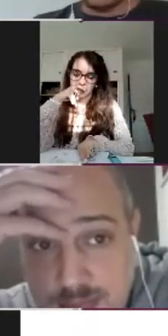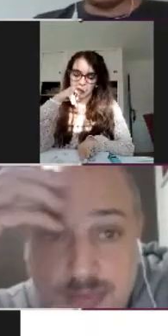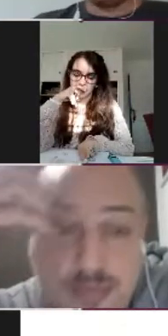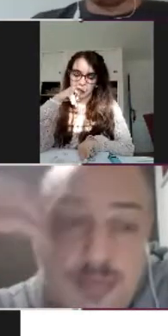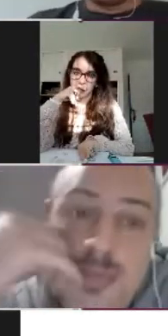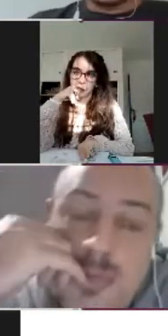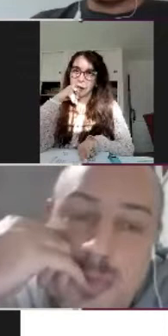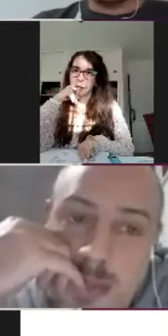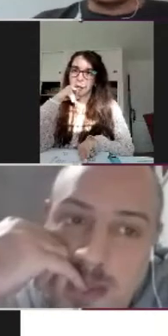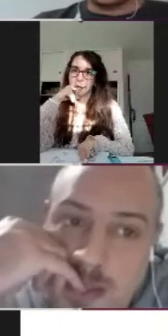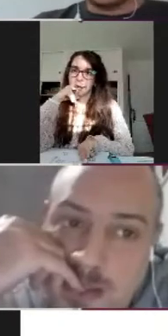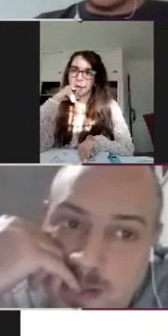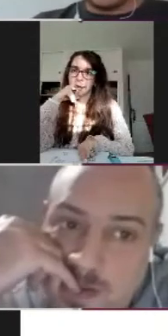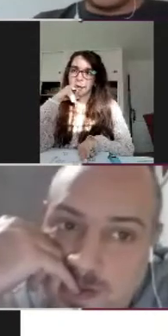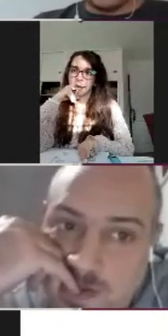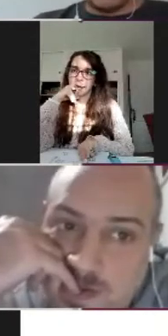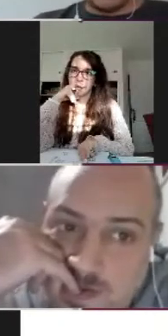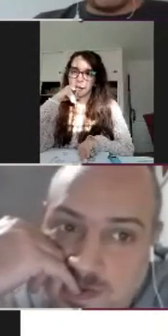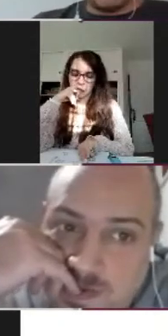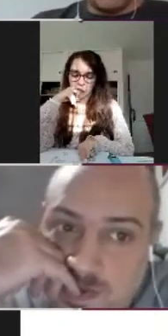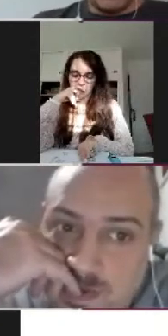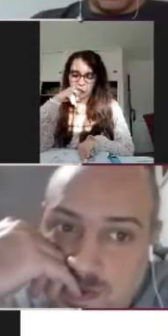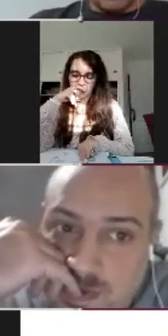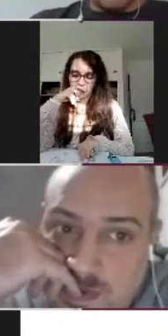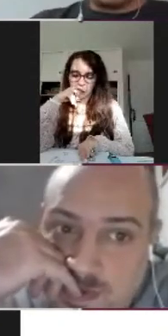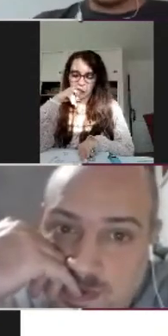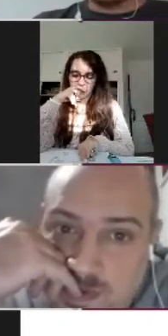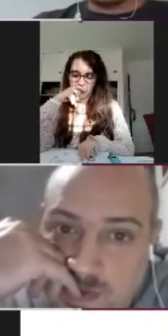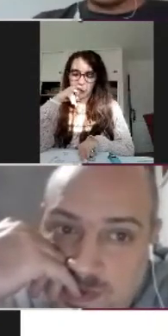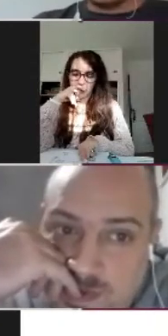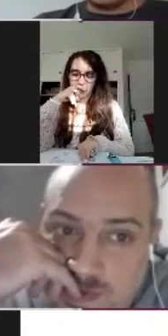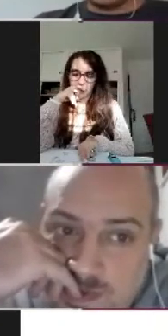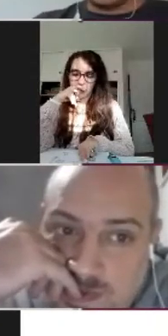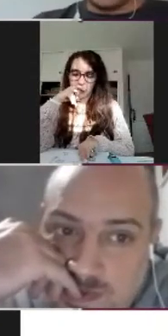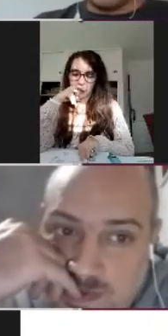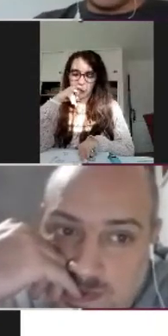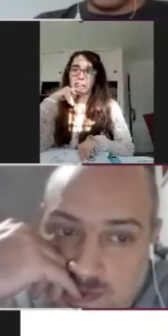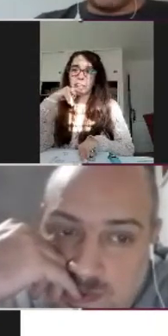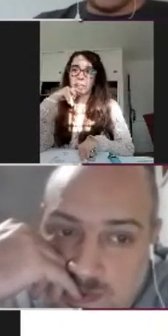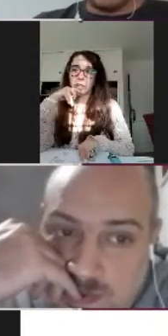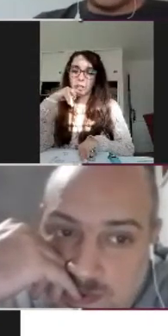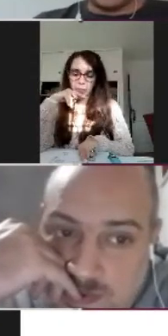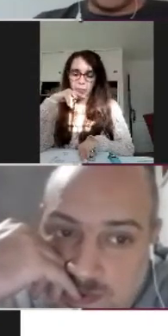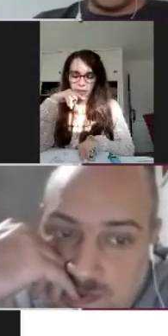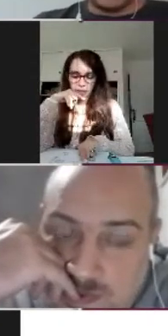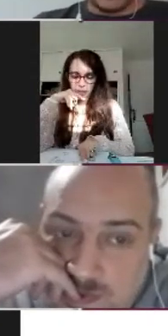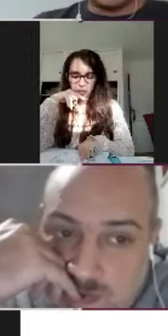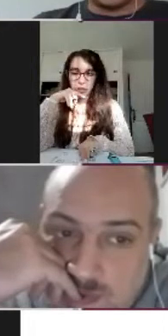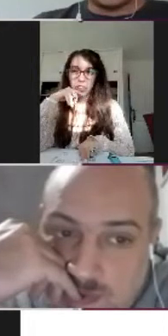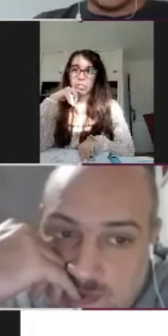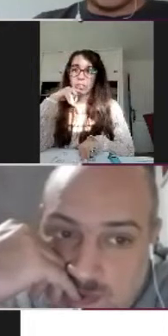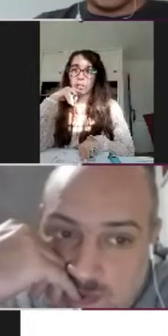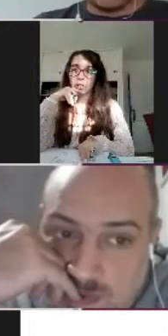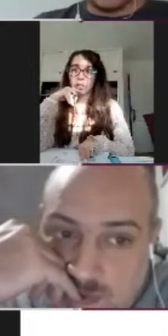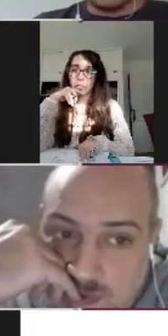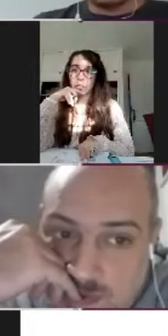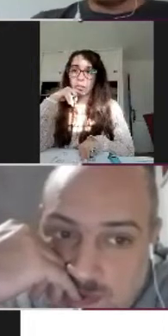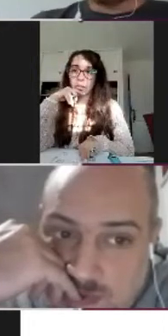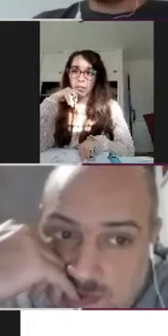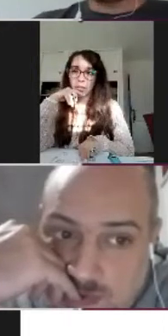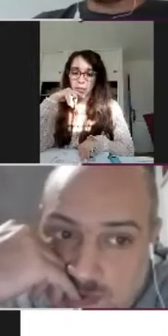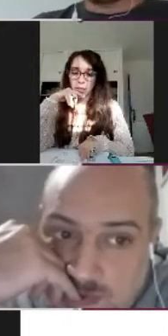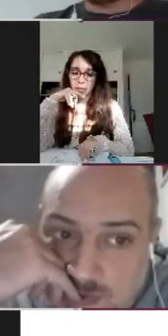pesos argentinos. El 183 va a estar bien. Los 288 también. 183 Después coma, 1.300. El 80 que 288 está